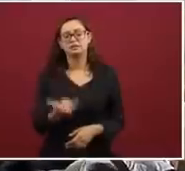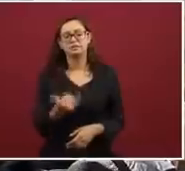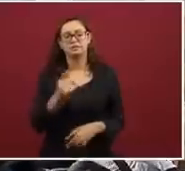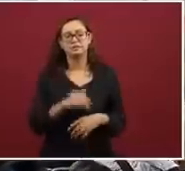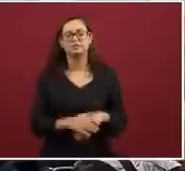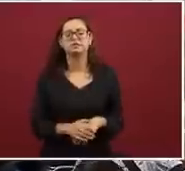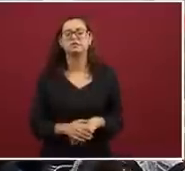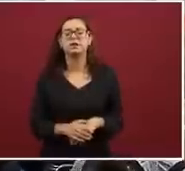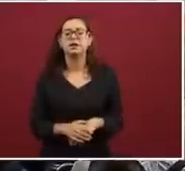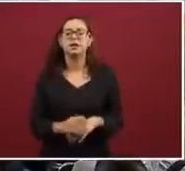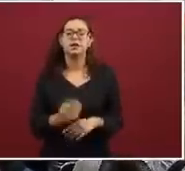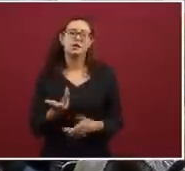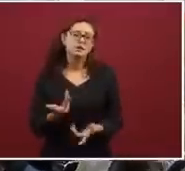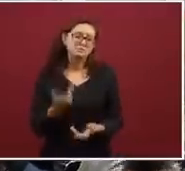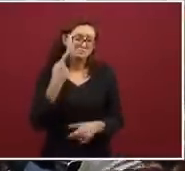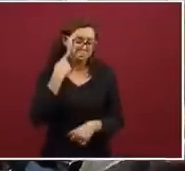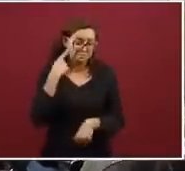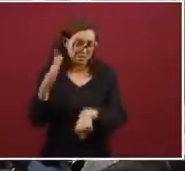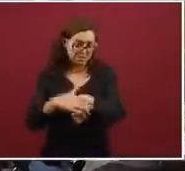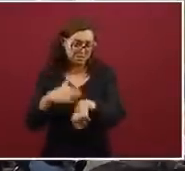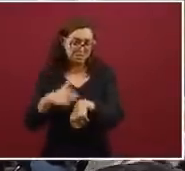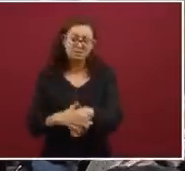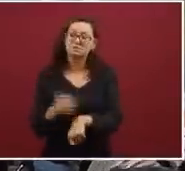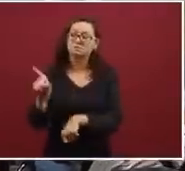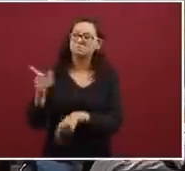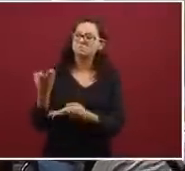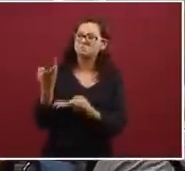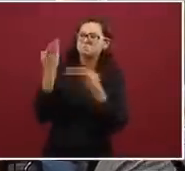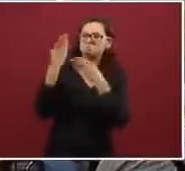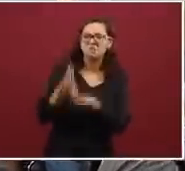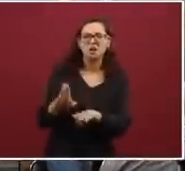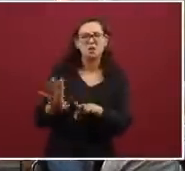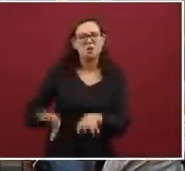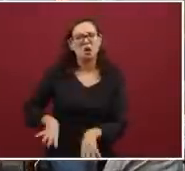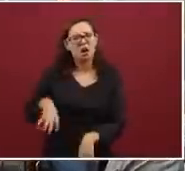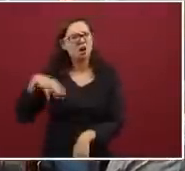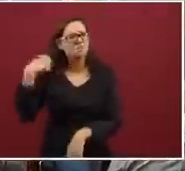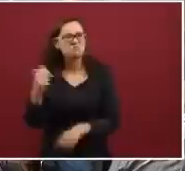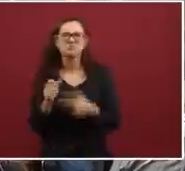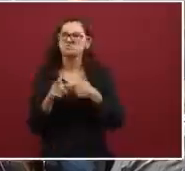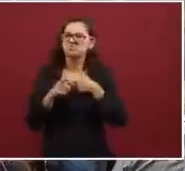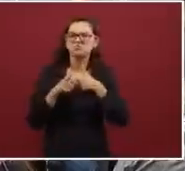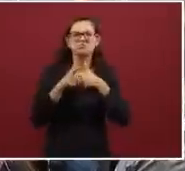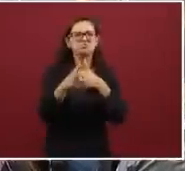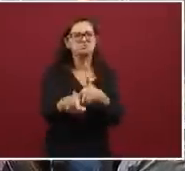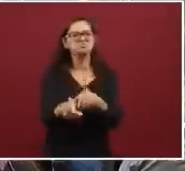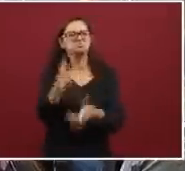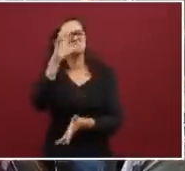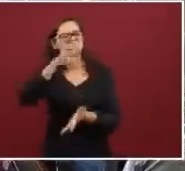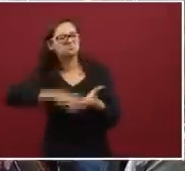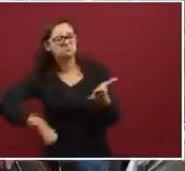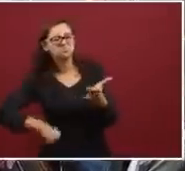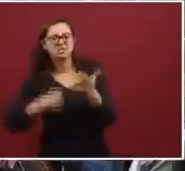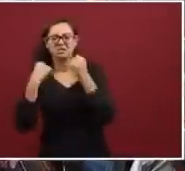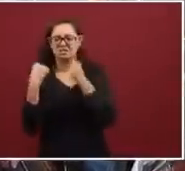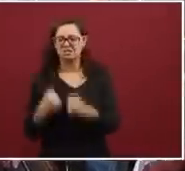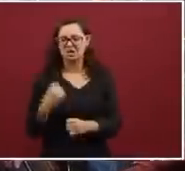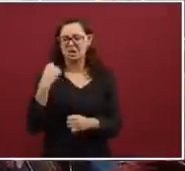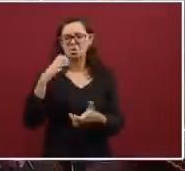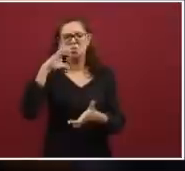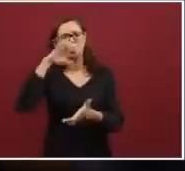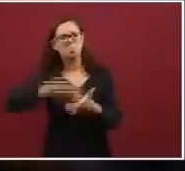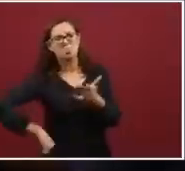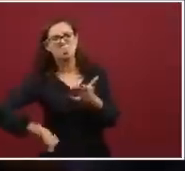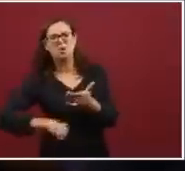suyas, siguen cobrando comisiones sin avisarle al cliente, siguen cobrando seguros sin avisarle